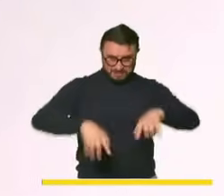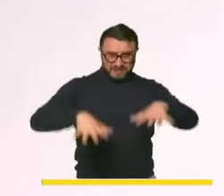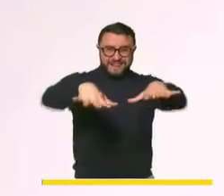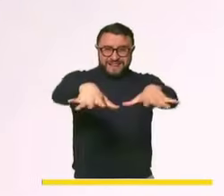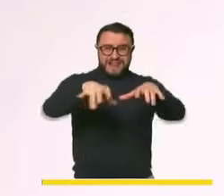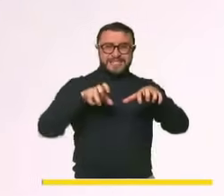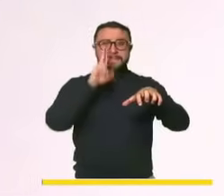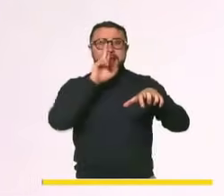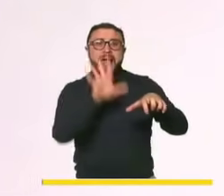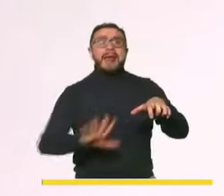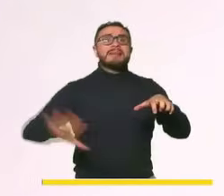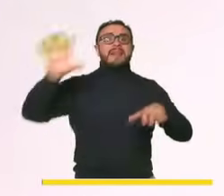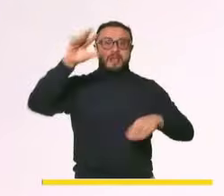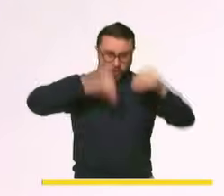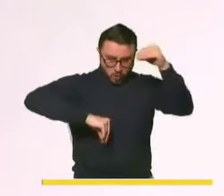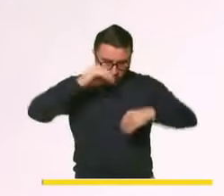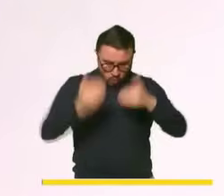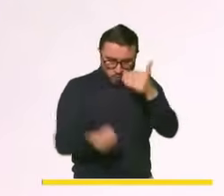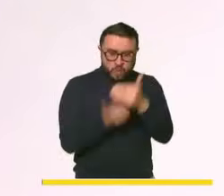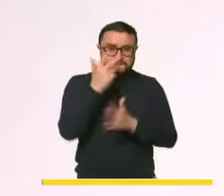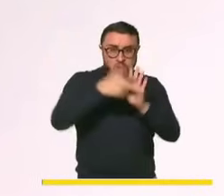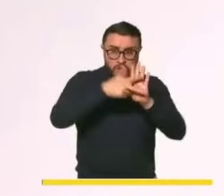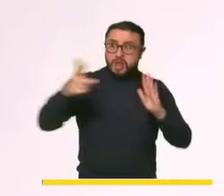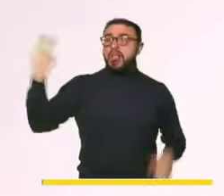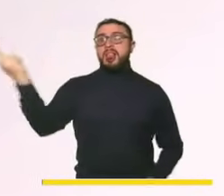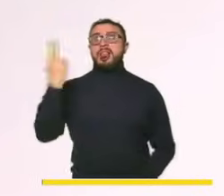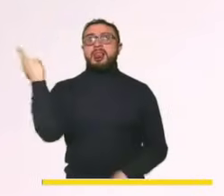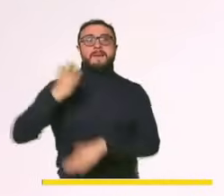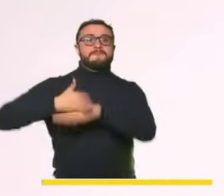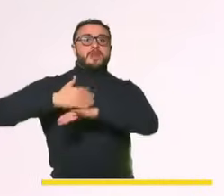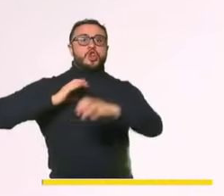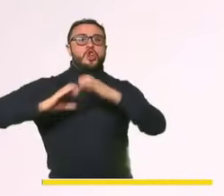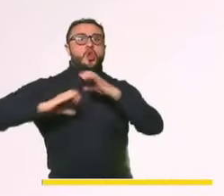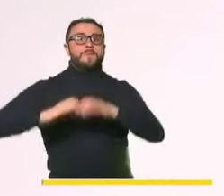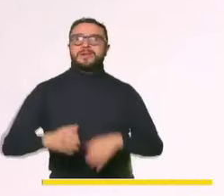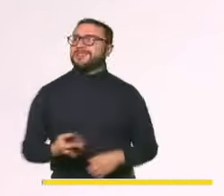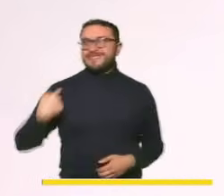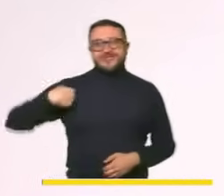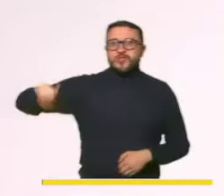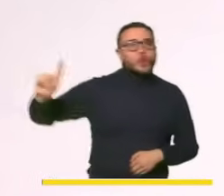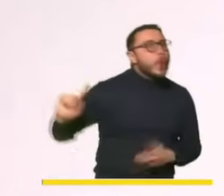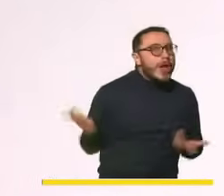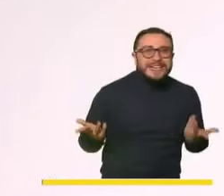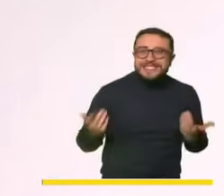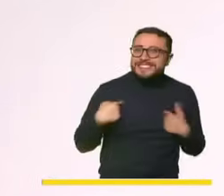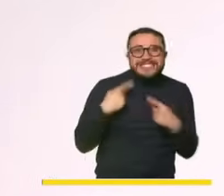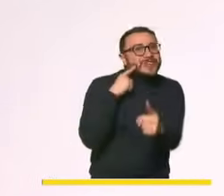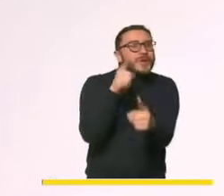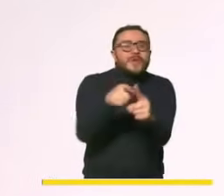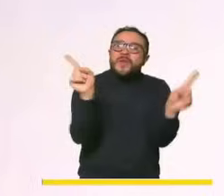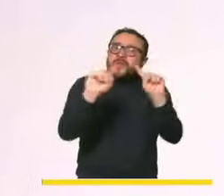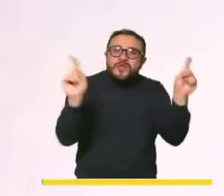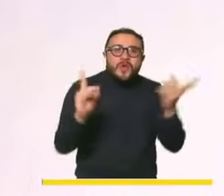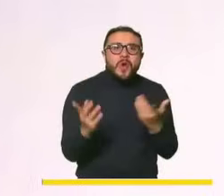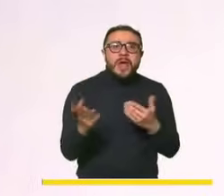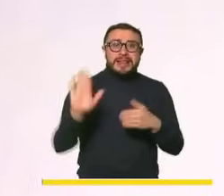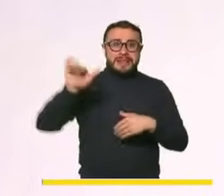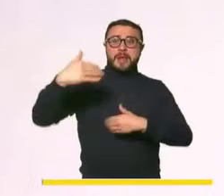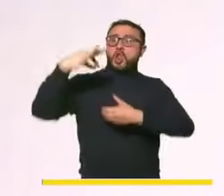constituyente, como repite una y otra vez la prensa. Y menos aún que para